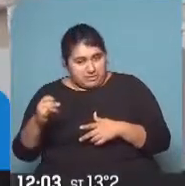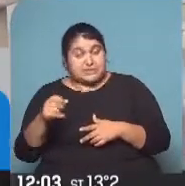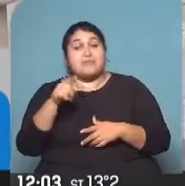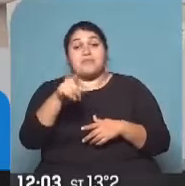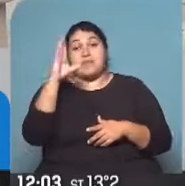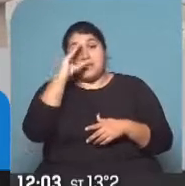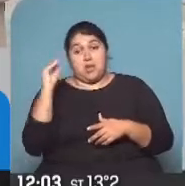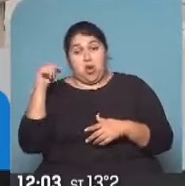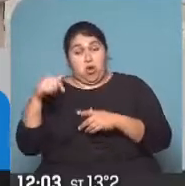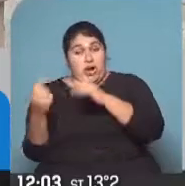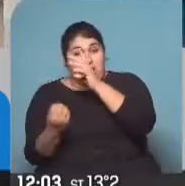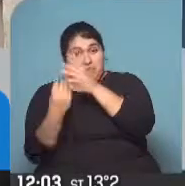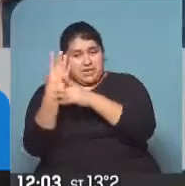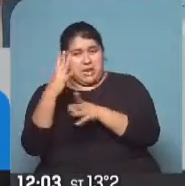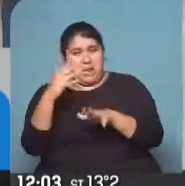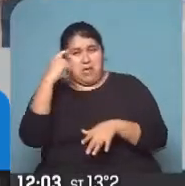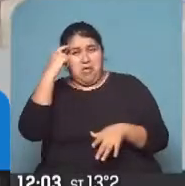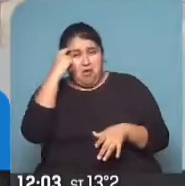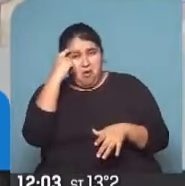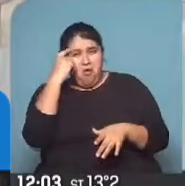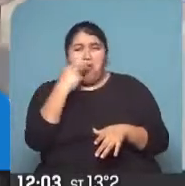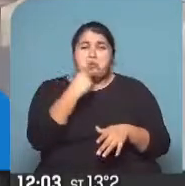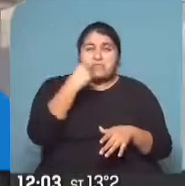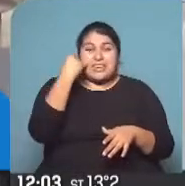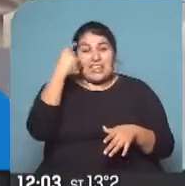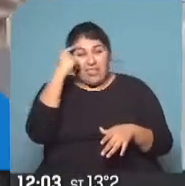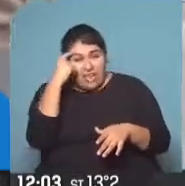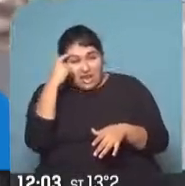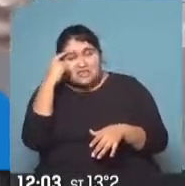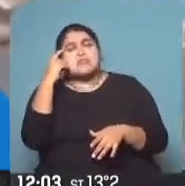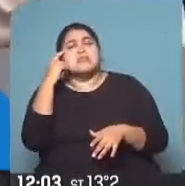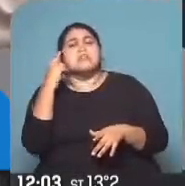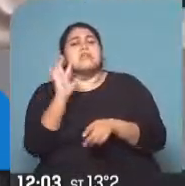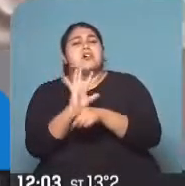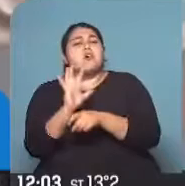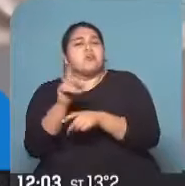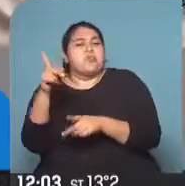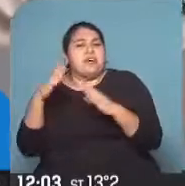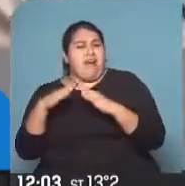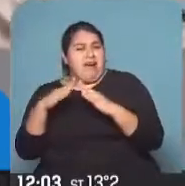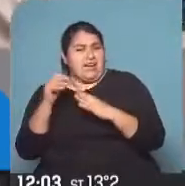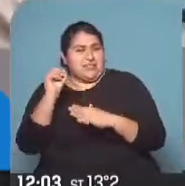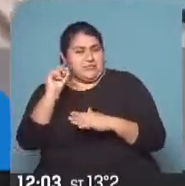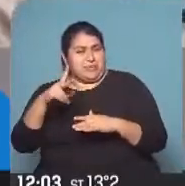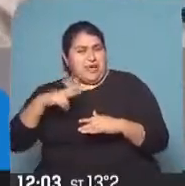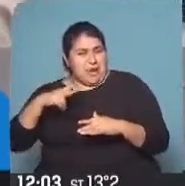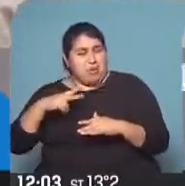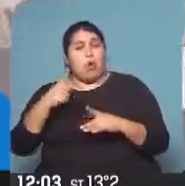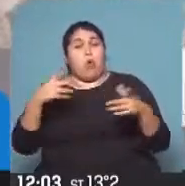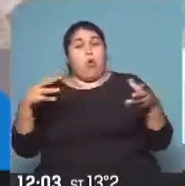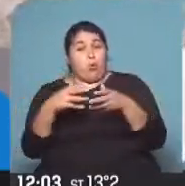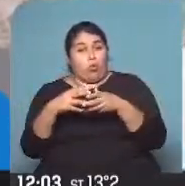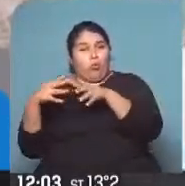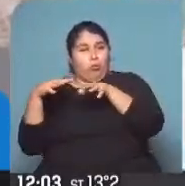salió esta mañana a las 11:10 de su domicilio particular. En el barrio porteño de La Recoleta, un grupo de militantes